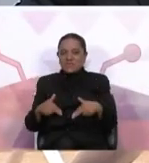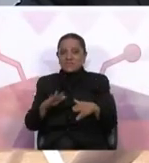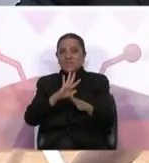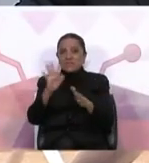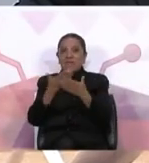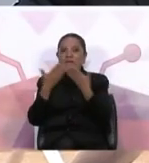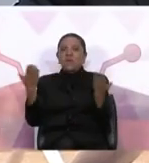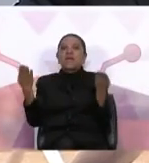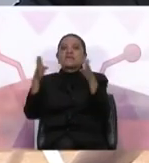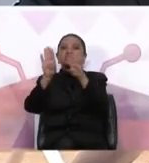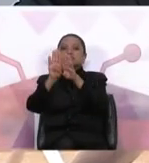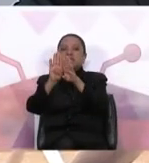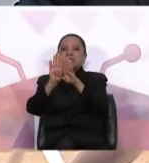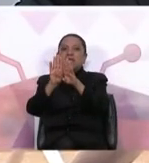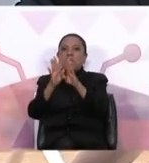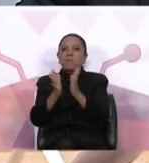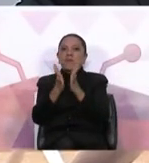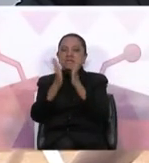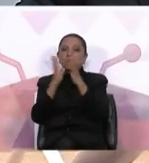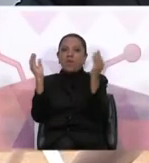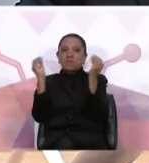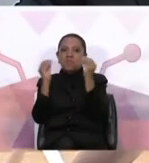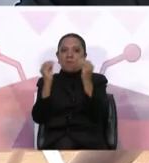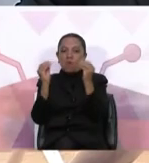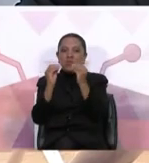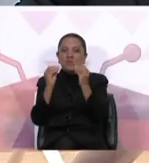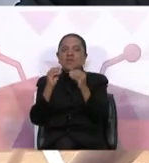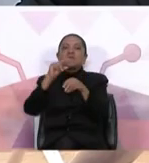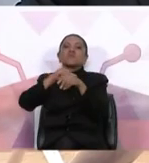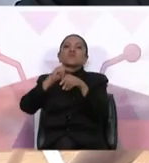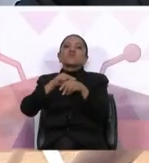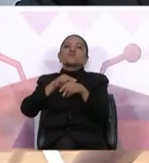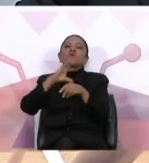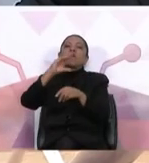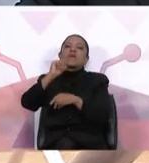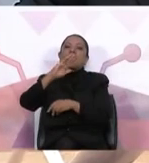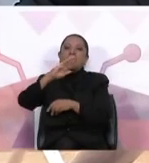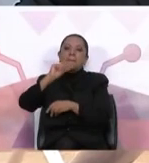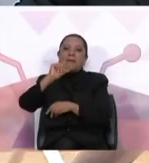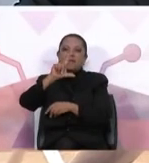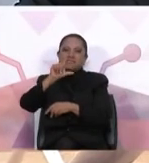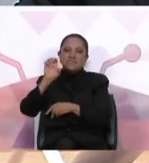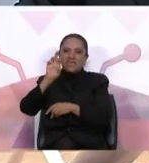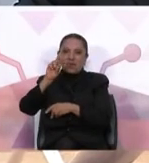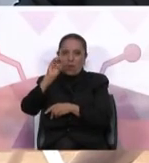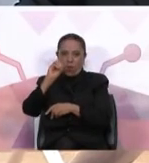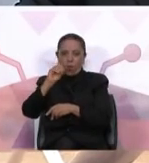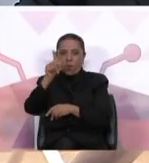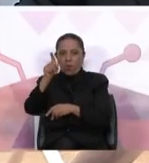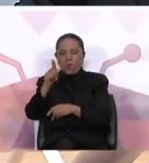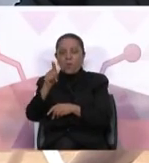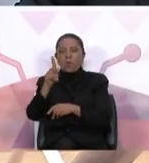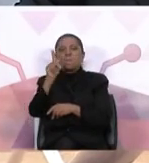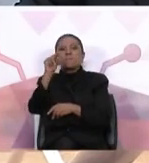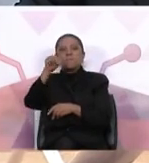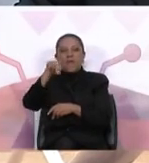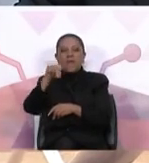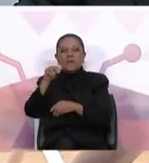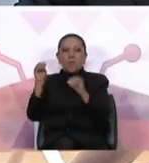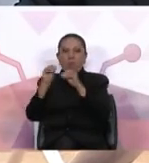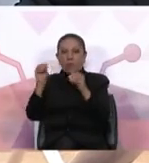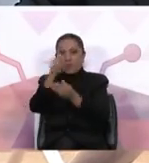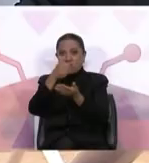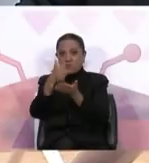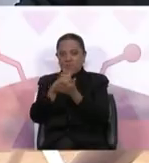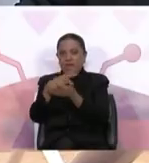este debate al doctor víctor manuel caballero solano candidato de la coalición por ponernos al frente que le conforma el partido acción nacional y el